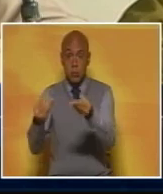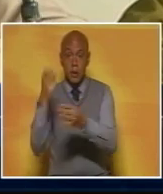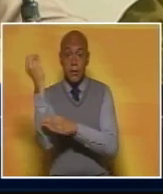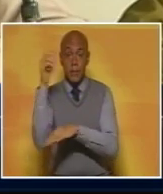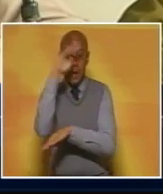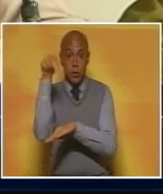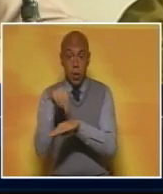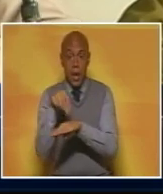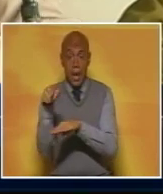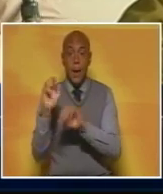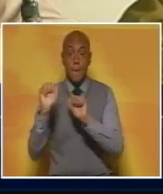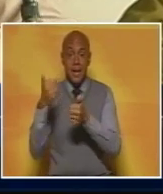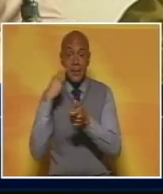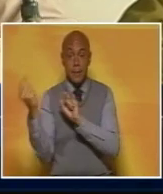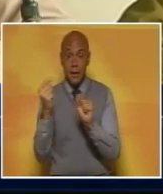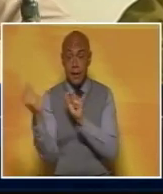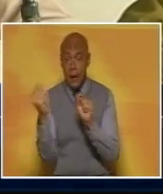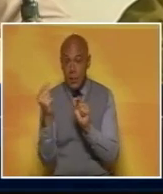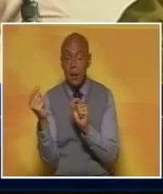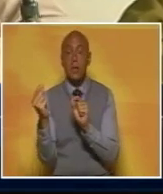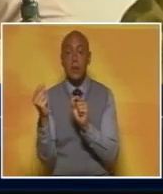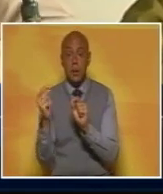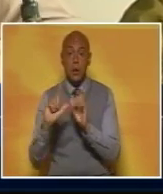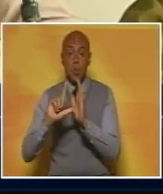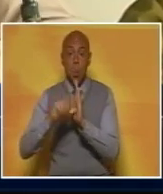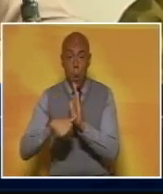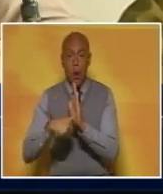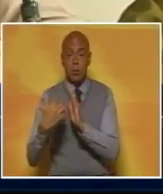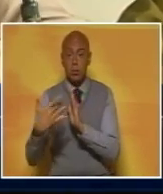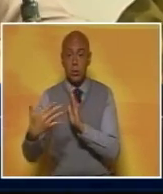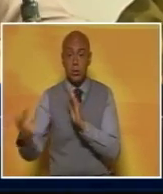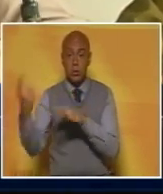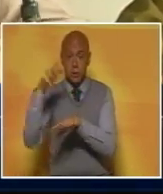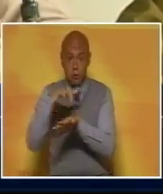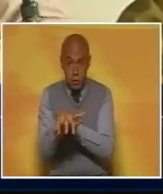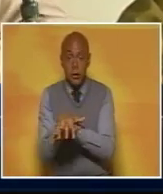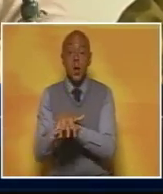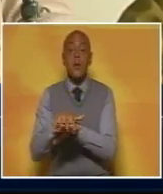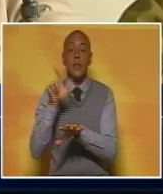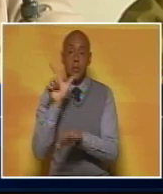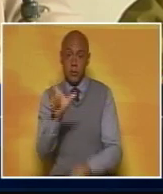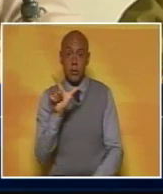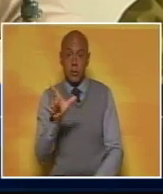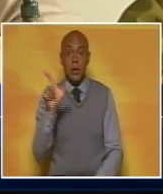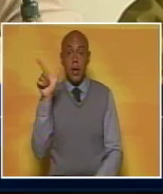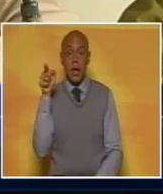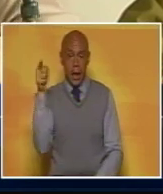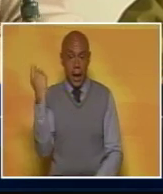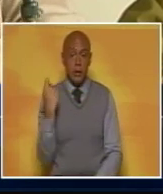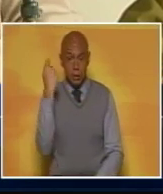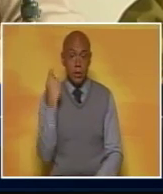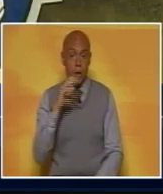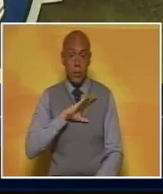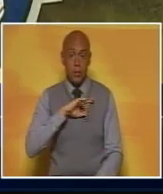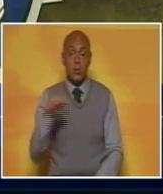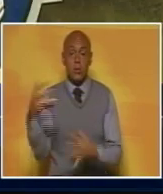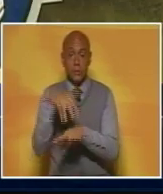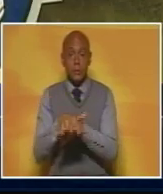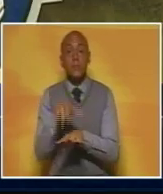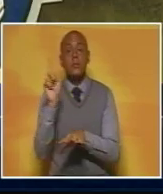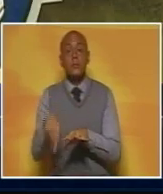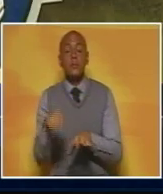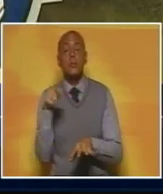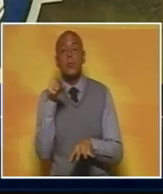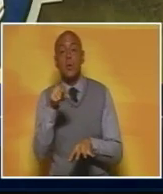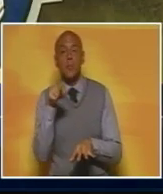abra un debate sobre esto y donde se incorpore, como están recién incorporados los diputados del oficialismo, a lo mejor que se incorporen ahí para la discusión de esto.